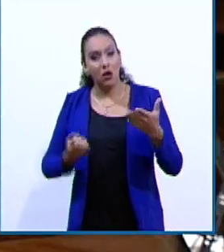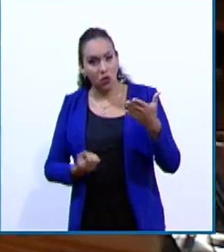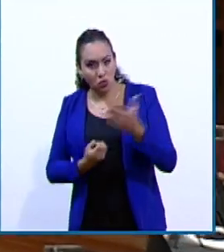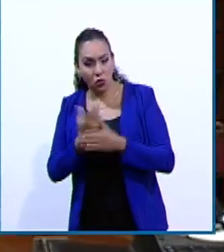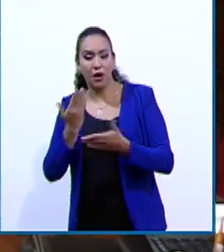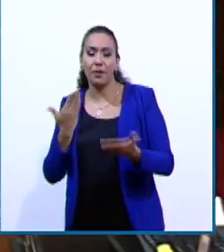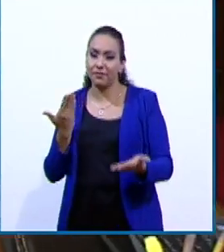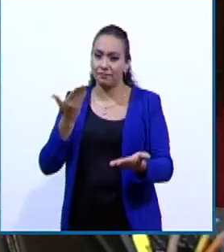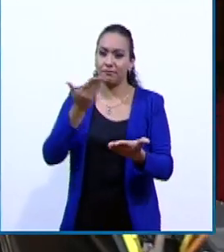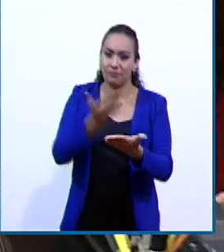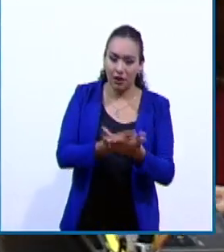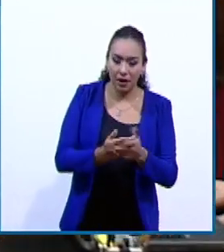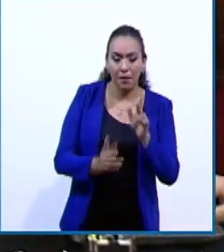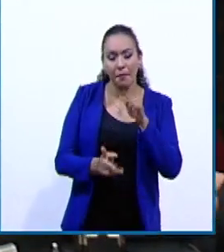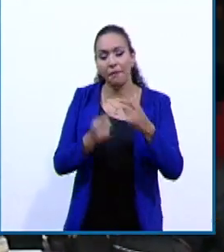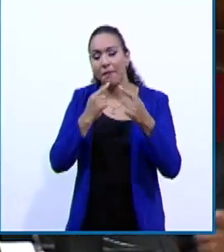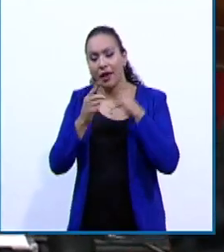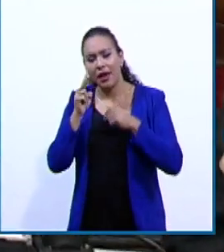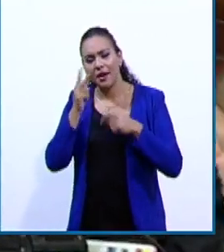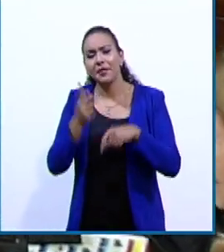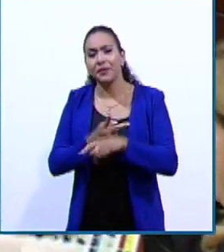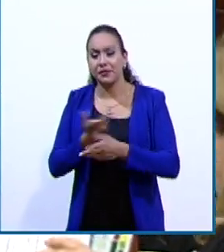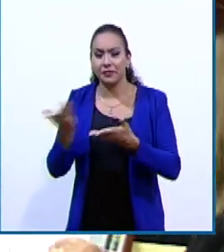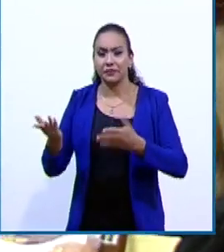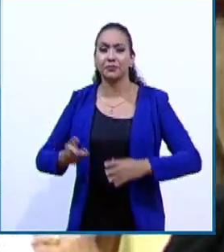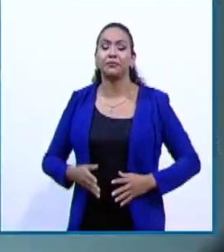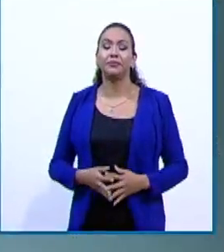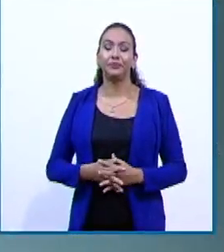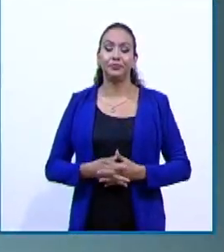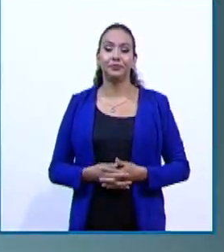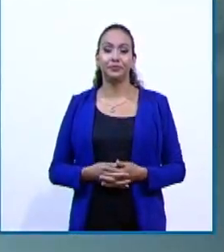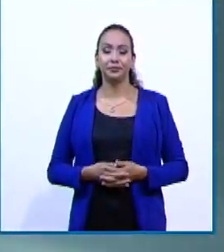este apartado. Escuchemos parte de los argumentos.